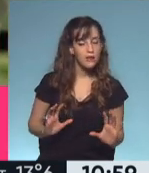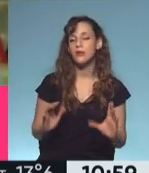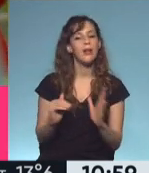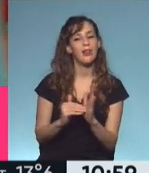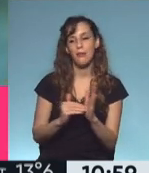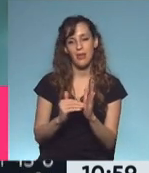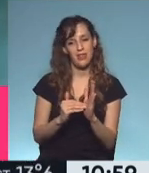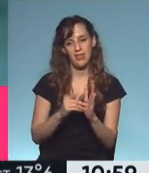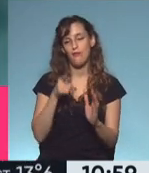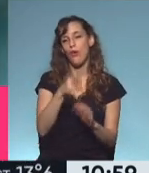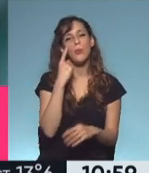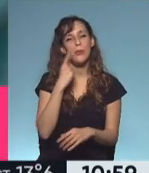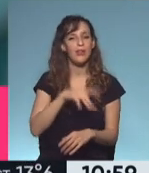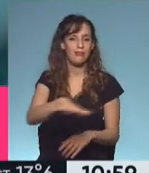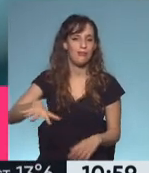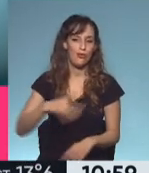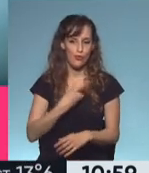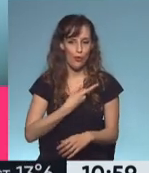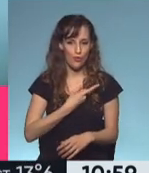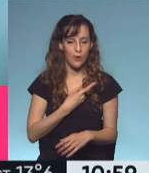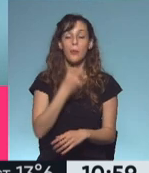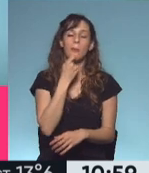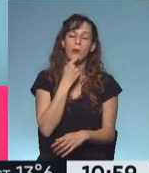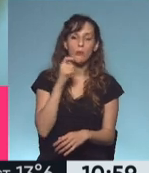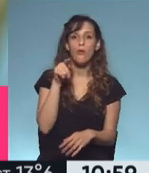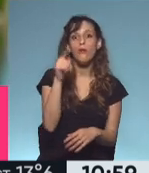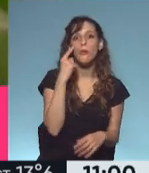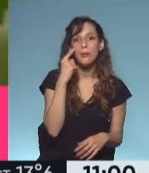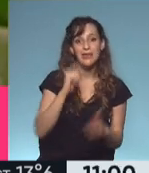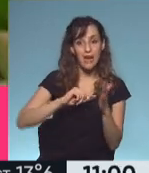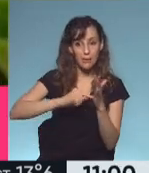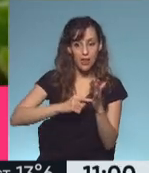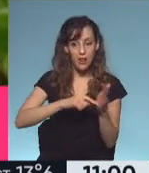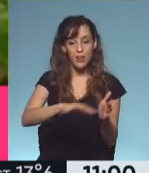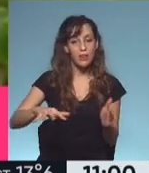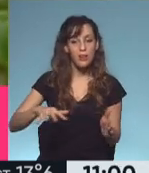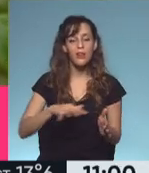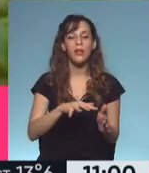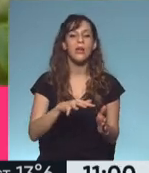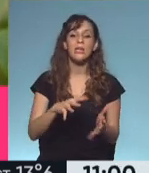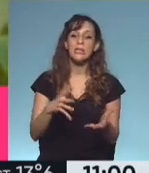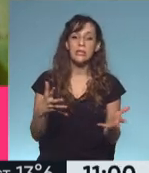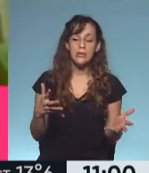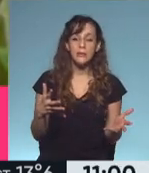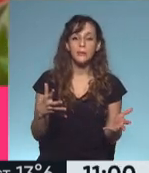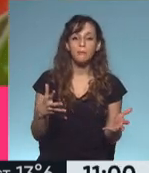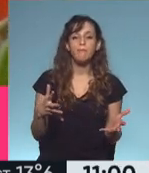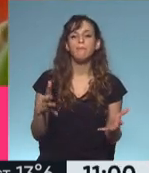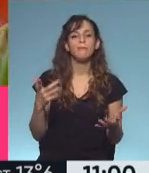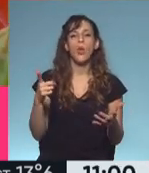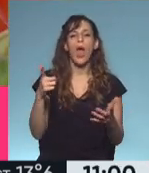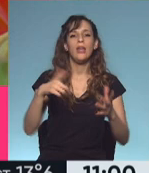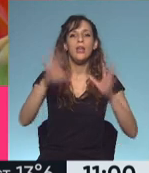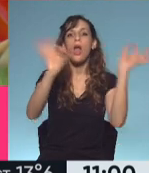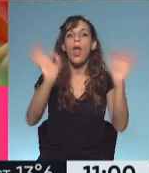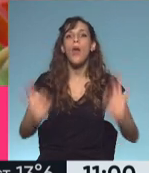uno. Las guardamos... Porque si vos vivís, en Capital y no tenés helada... No hay problema, pueden